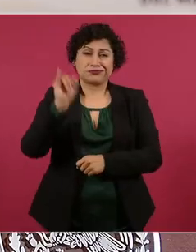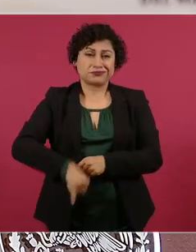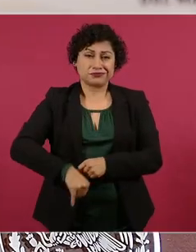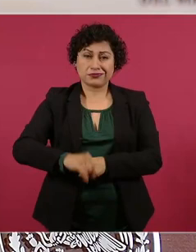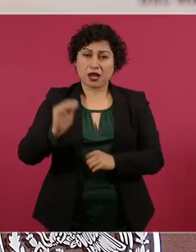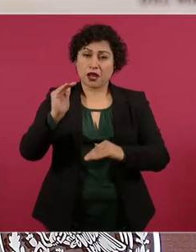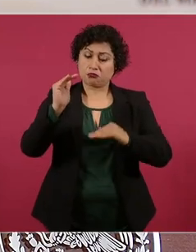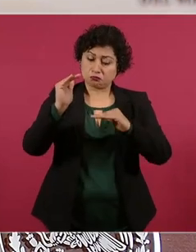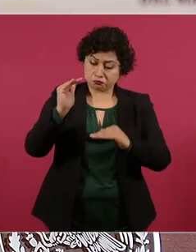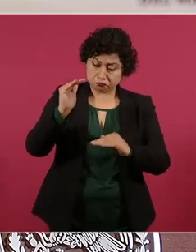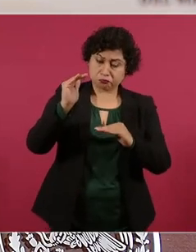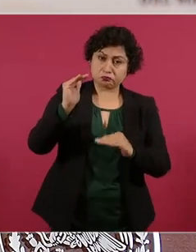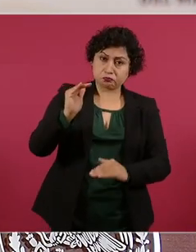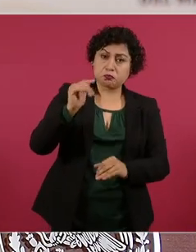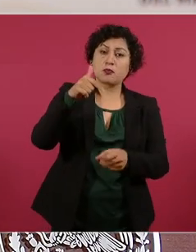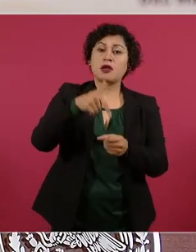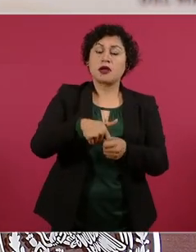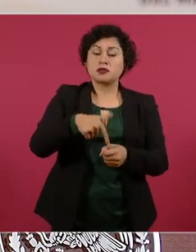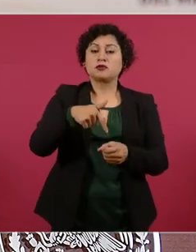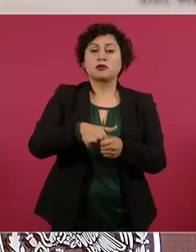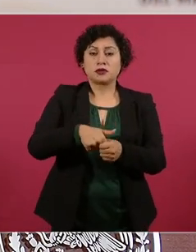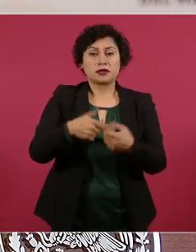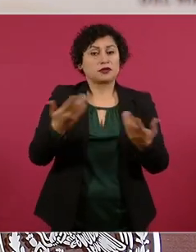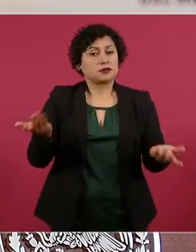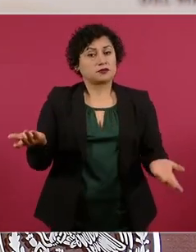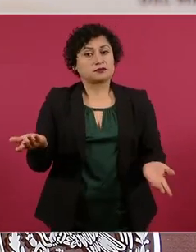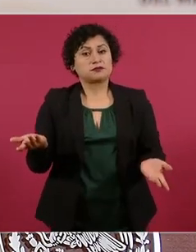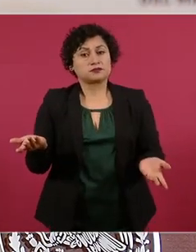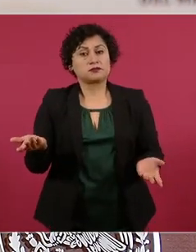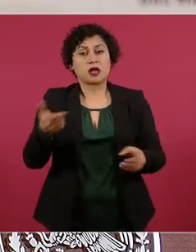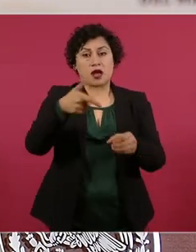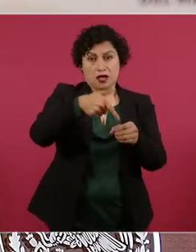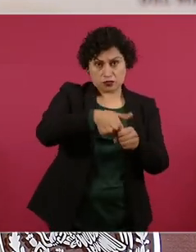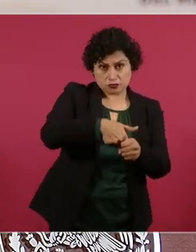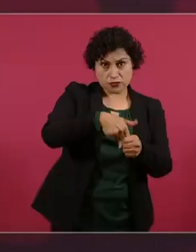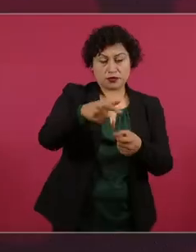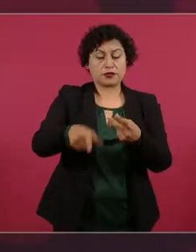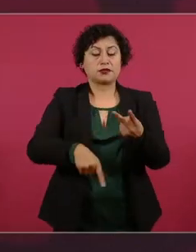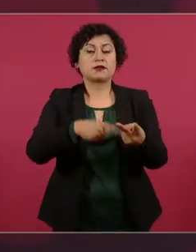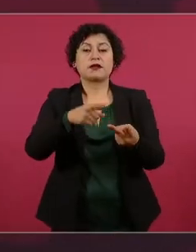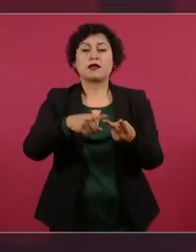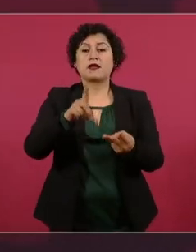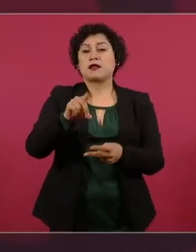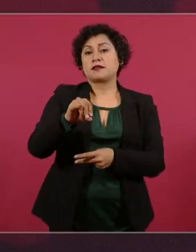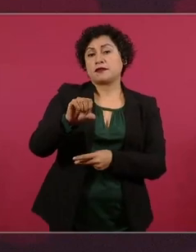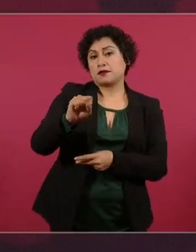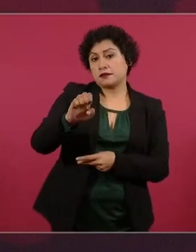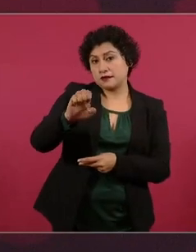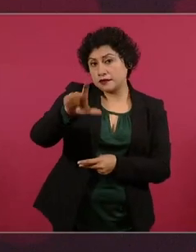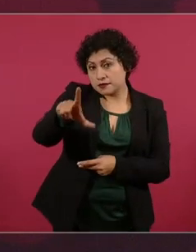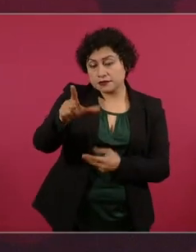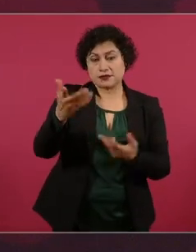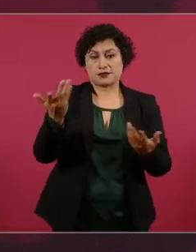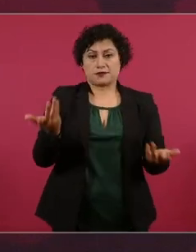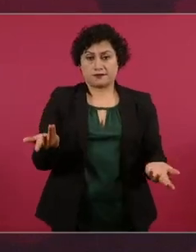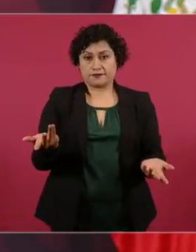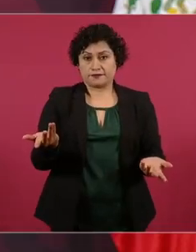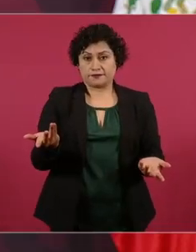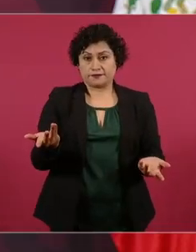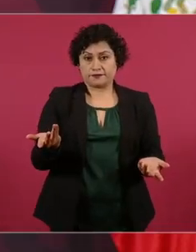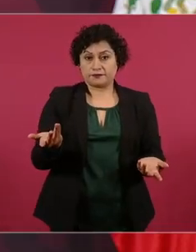en términos reales el precio de las gasolinas, el precio del diésel. Entonces, esa política va a